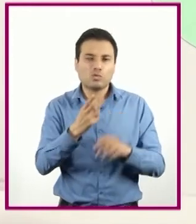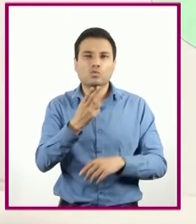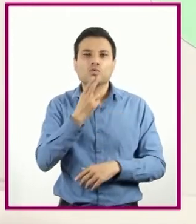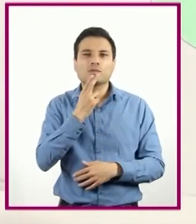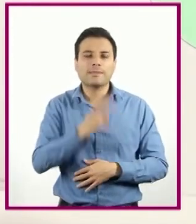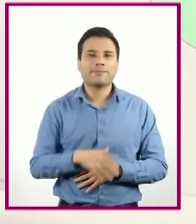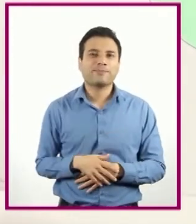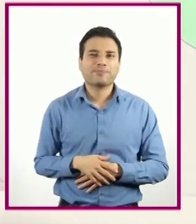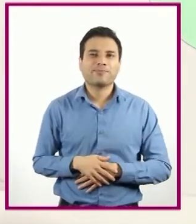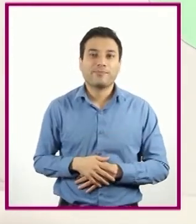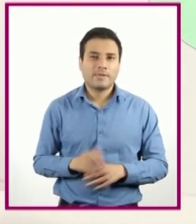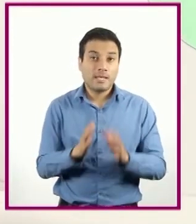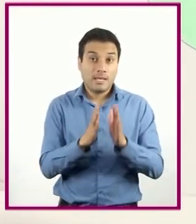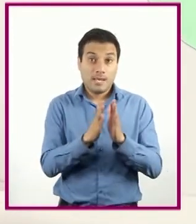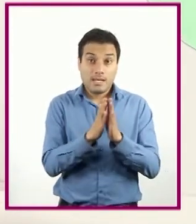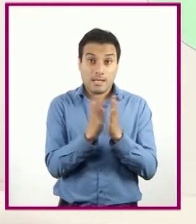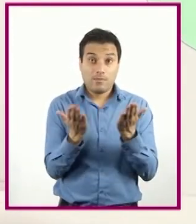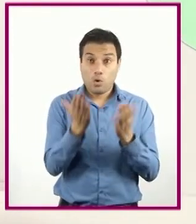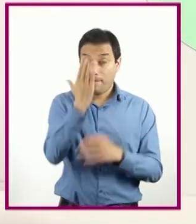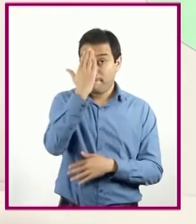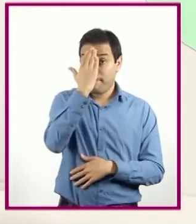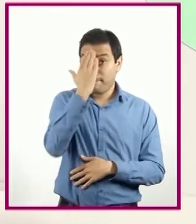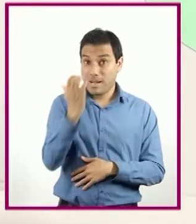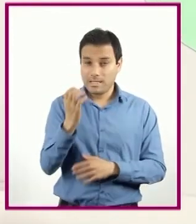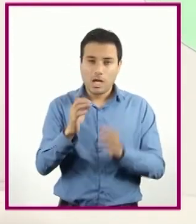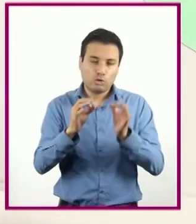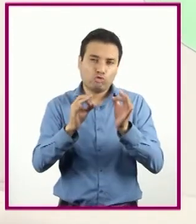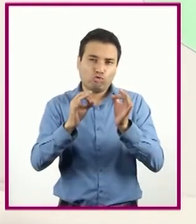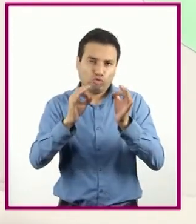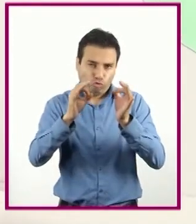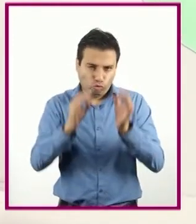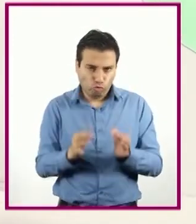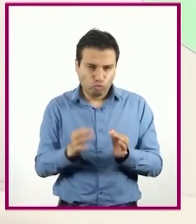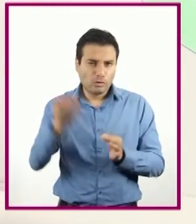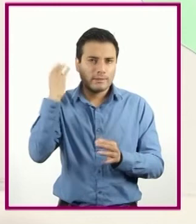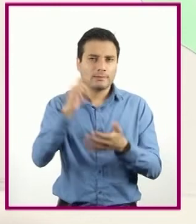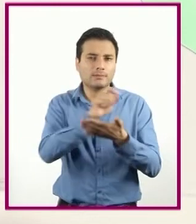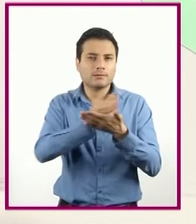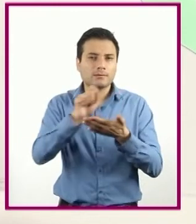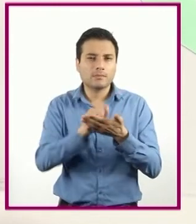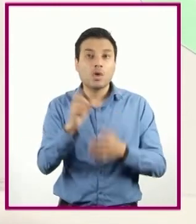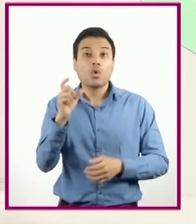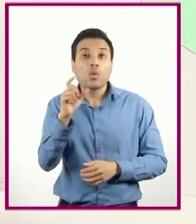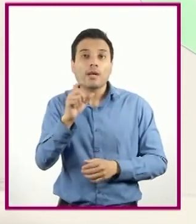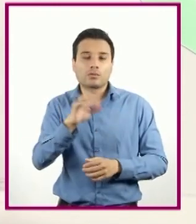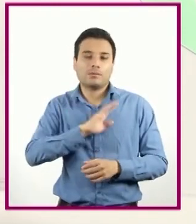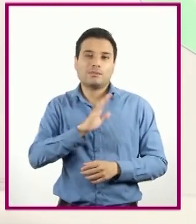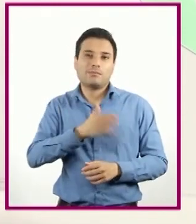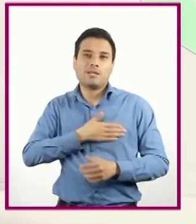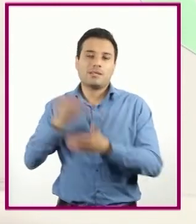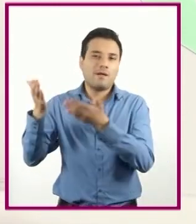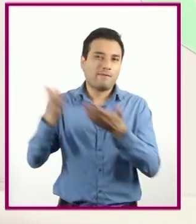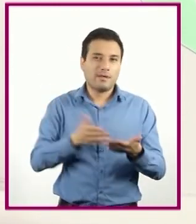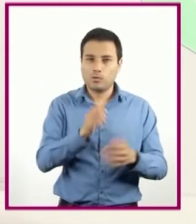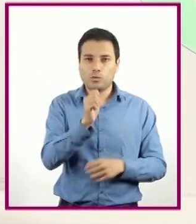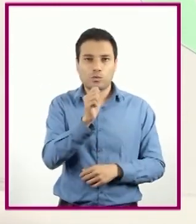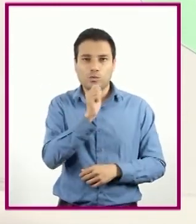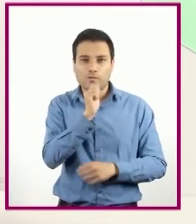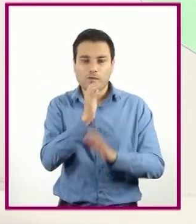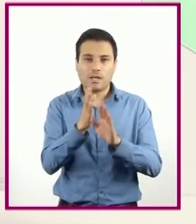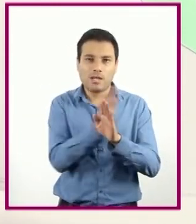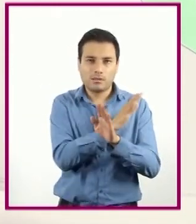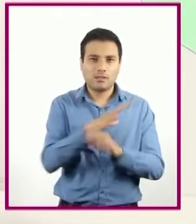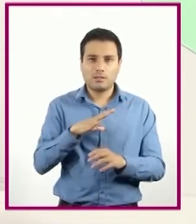códices mayas son libros escritos antes de la conquista española del continente y están escritos con